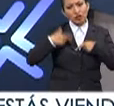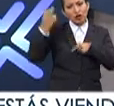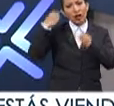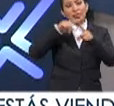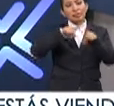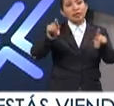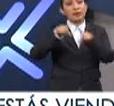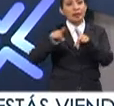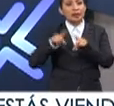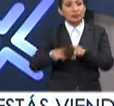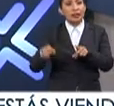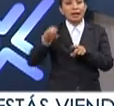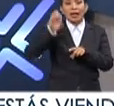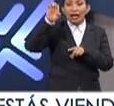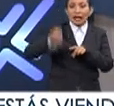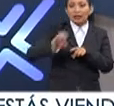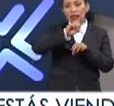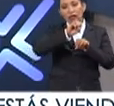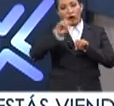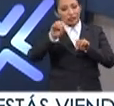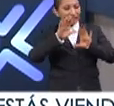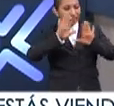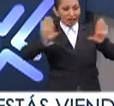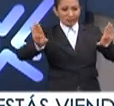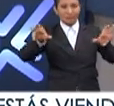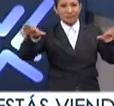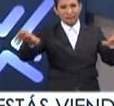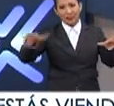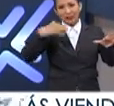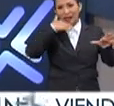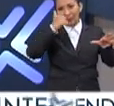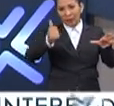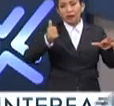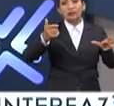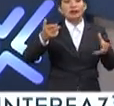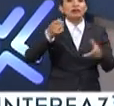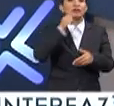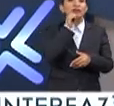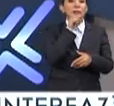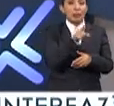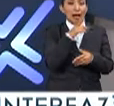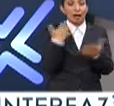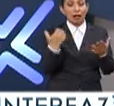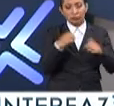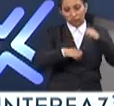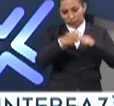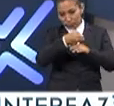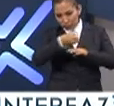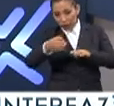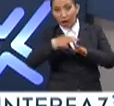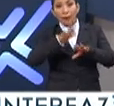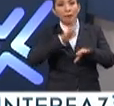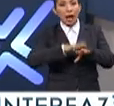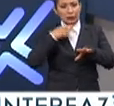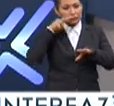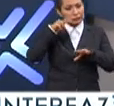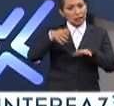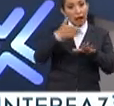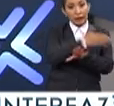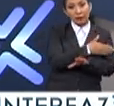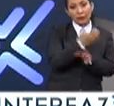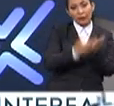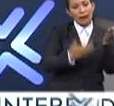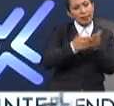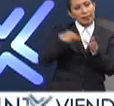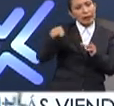diferencias no del este y en el oeste de de alemania además de la infraestructura que ahora es mucho más notoria que hace